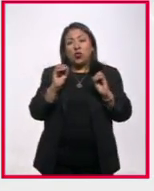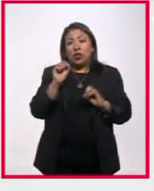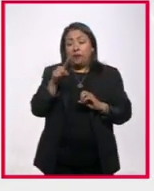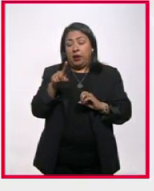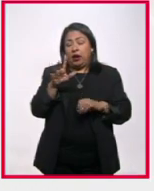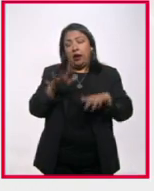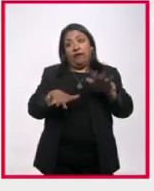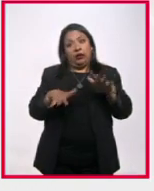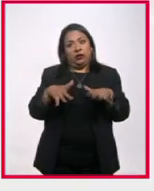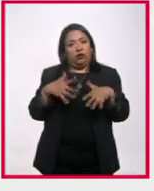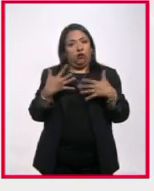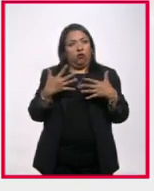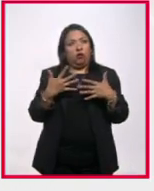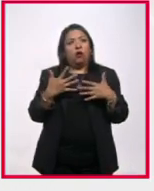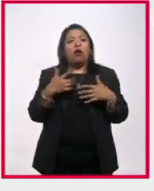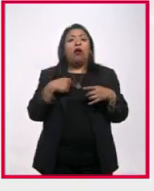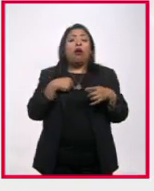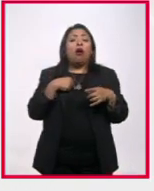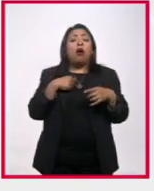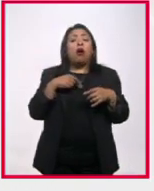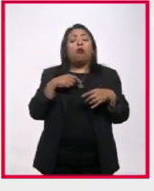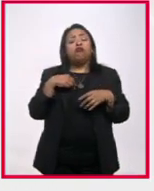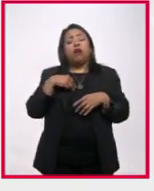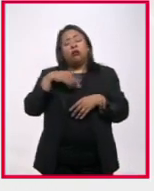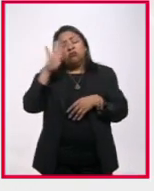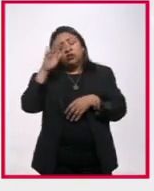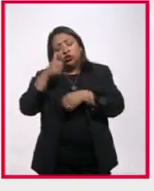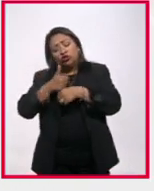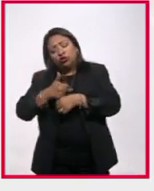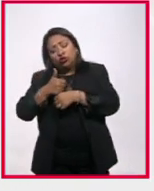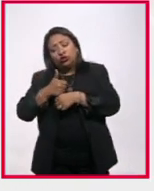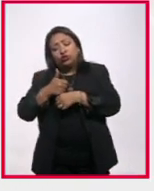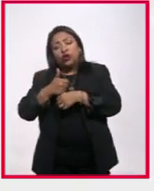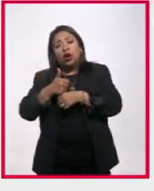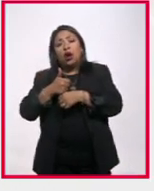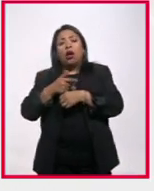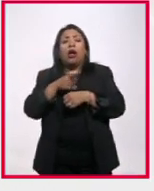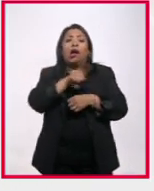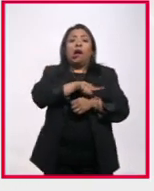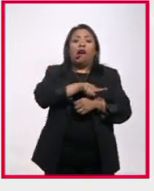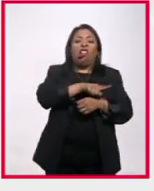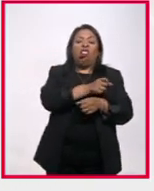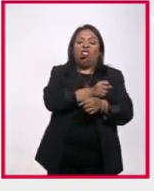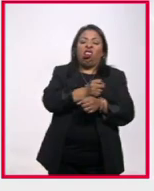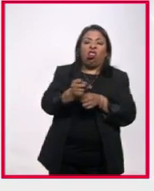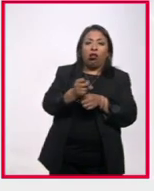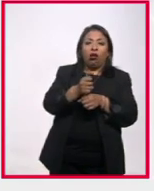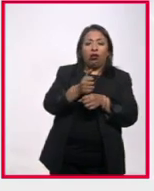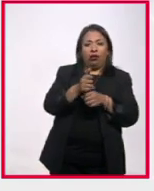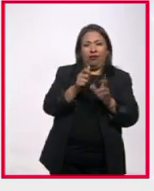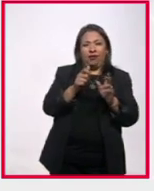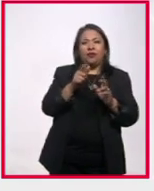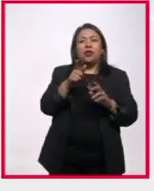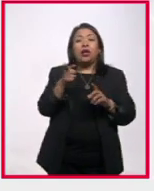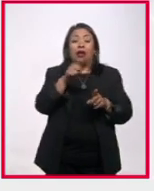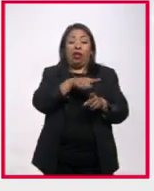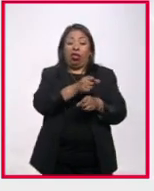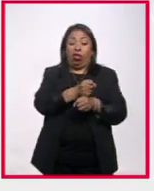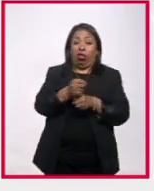muy dramáticos, victimarios y víctimas, ¿no? Y entonces, los que están del lado del